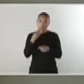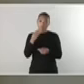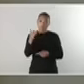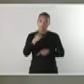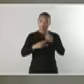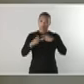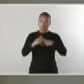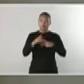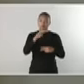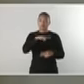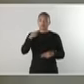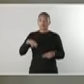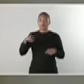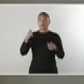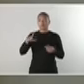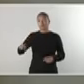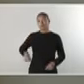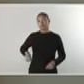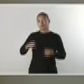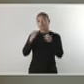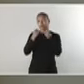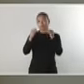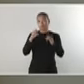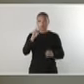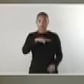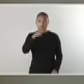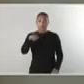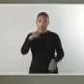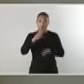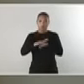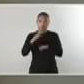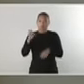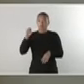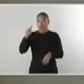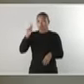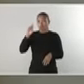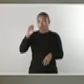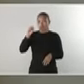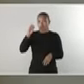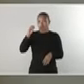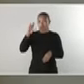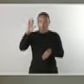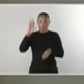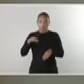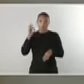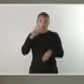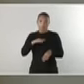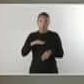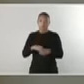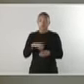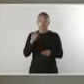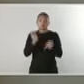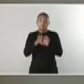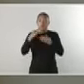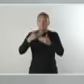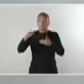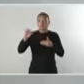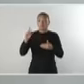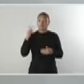independiente y nunca más serán tratadas como empresas de tercera es el momento de cambiar fuera los partidos de